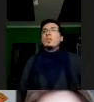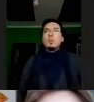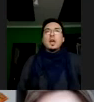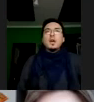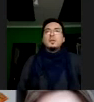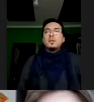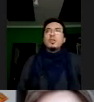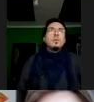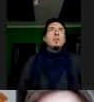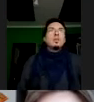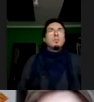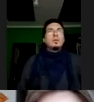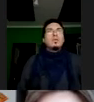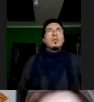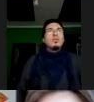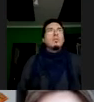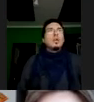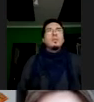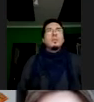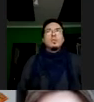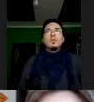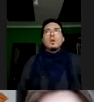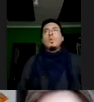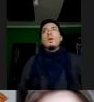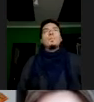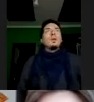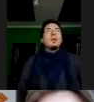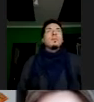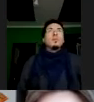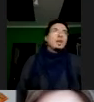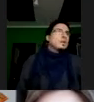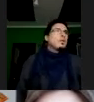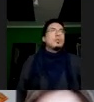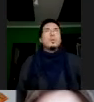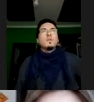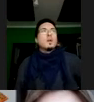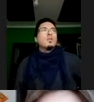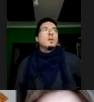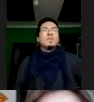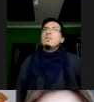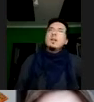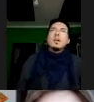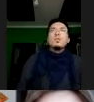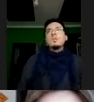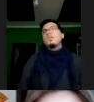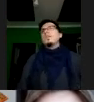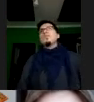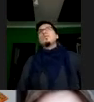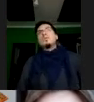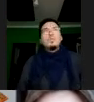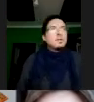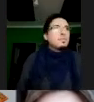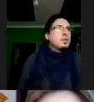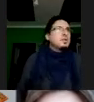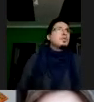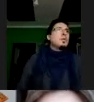yo le doy la palabra. Si no, me interrumpen, no hay ningún problema. Dice, profesor, tengo una duda. ¿Por qué es esto? ¿Por qué pasa esto? ¿Qué significa esto? ¿Qué significa esto? Porque